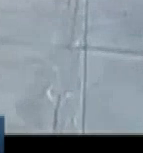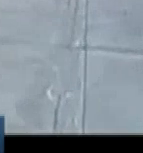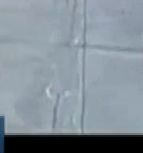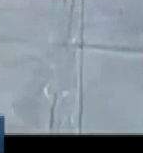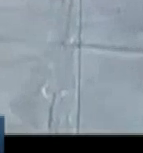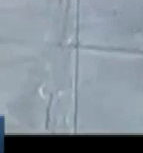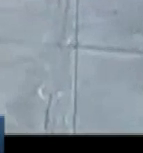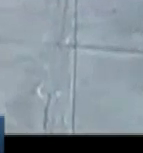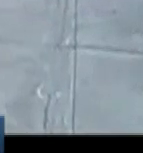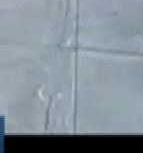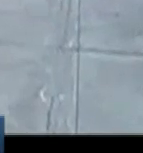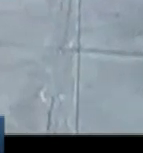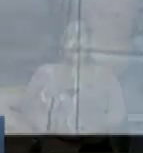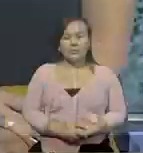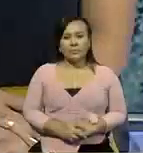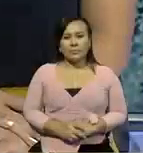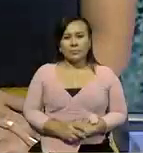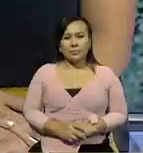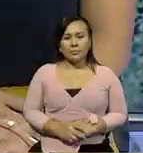especiales.